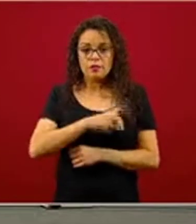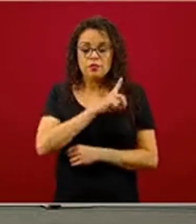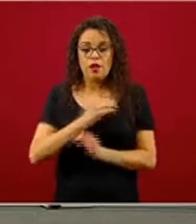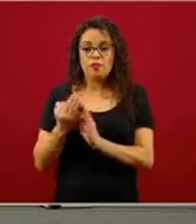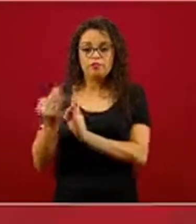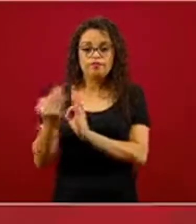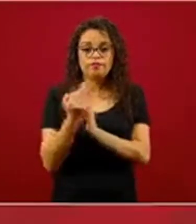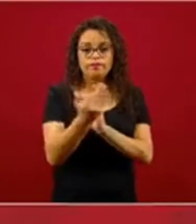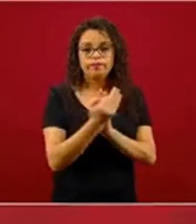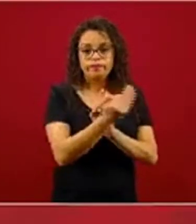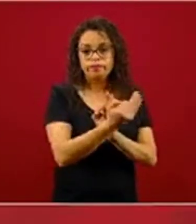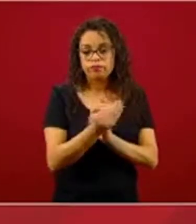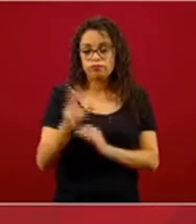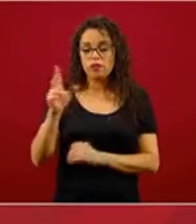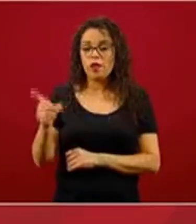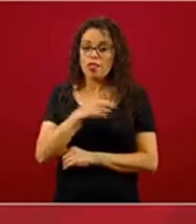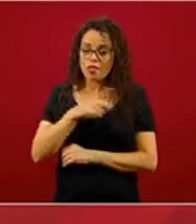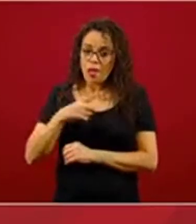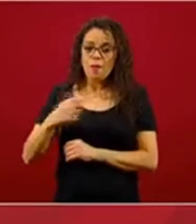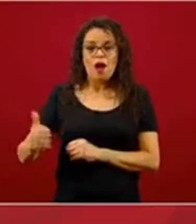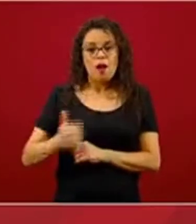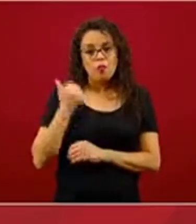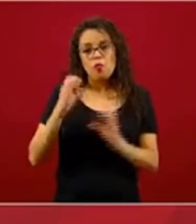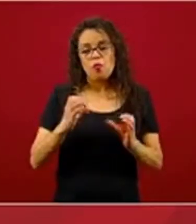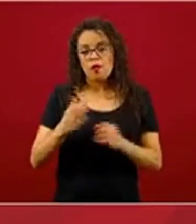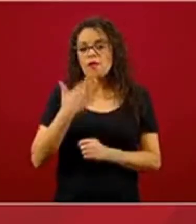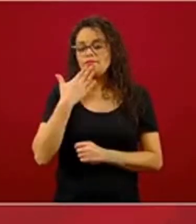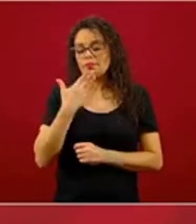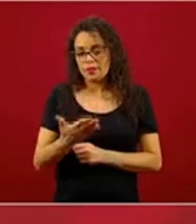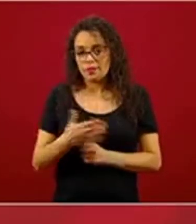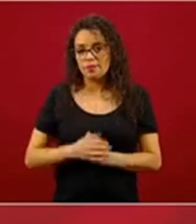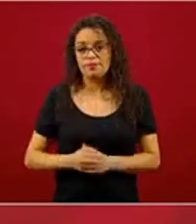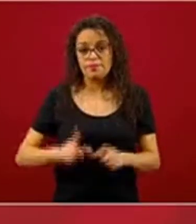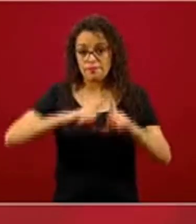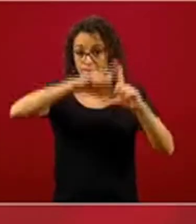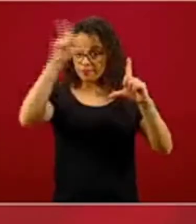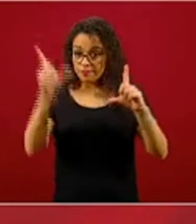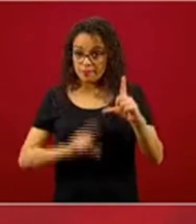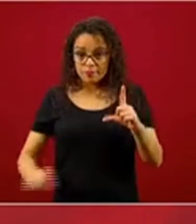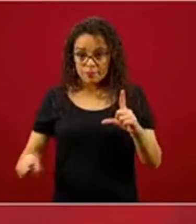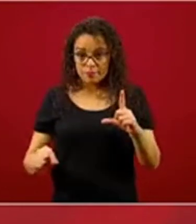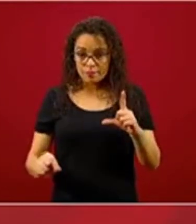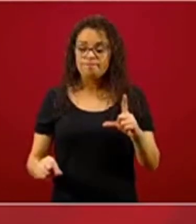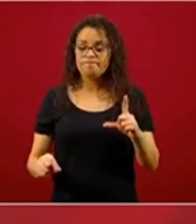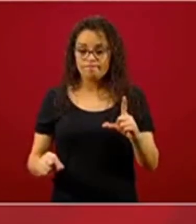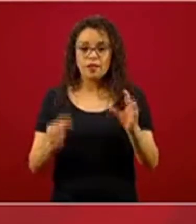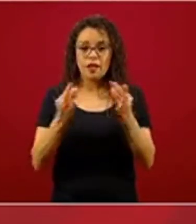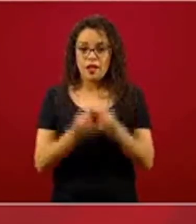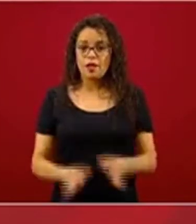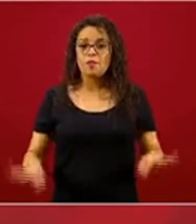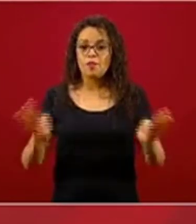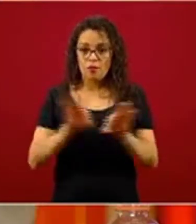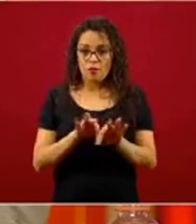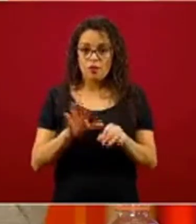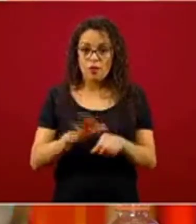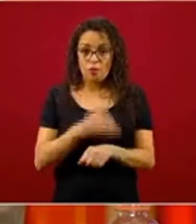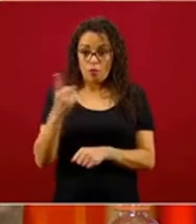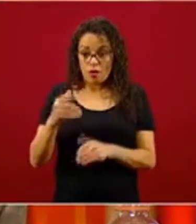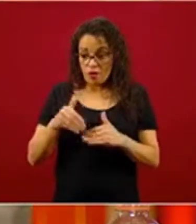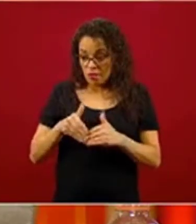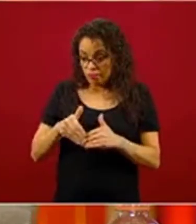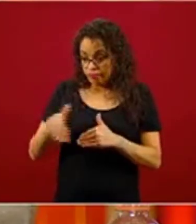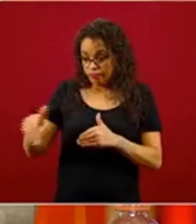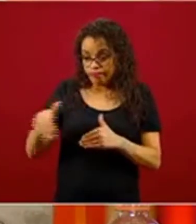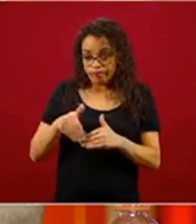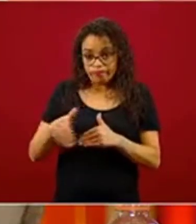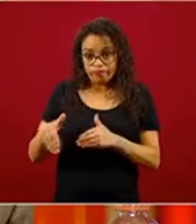no desaprovecharlos. En todo el país es importante porque es la jornada nacional, es decir, es una